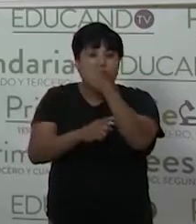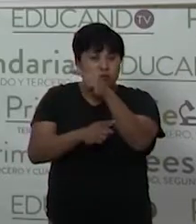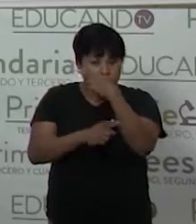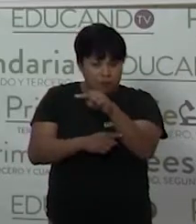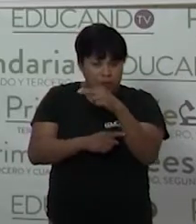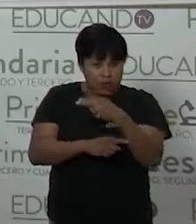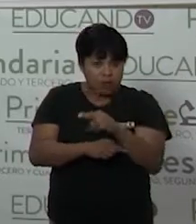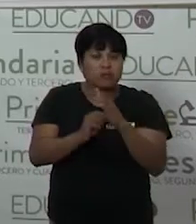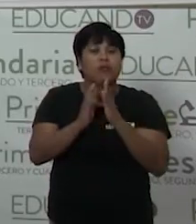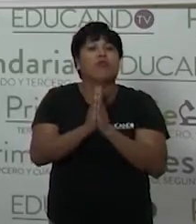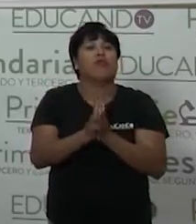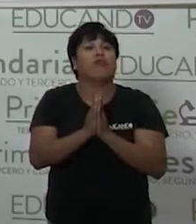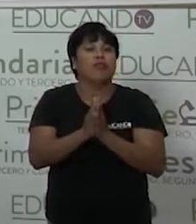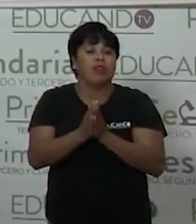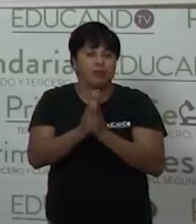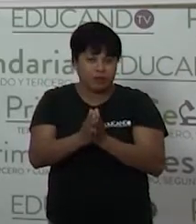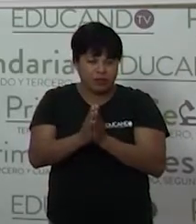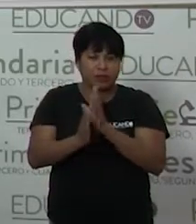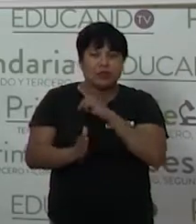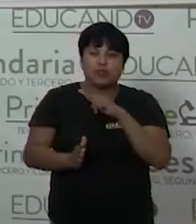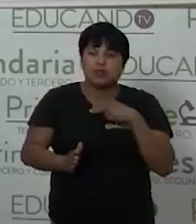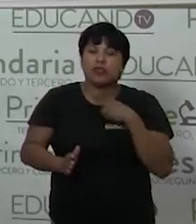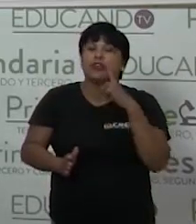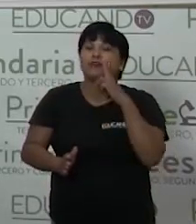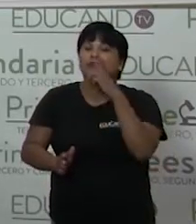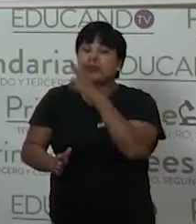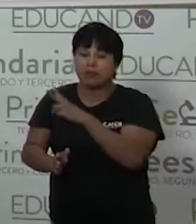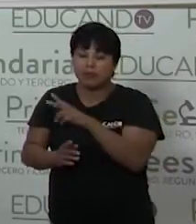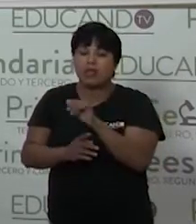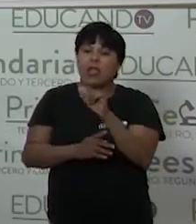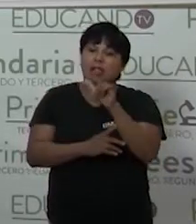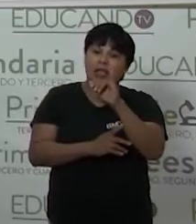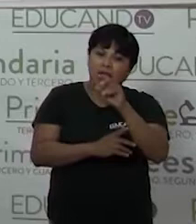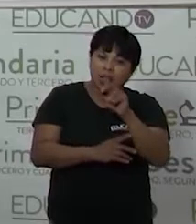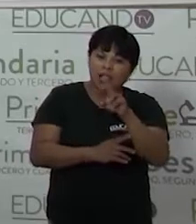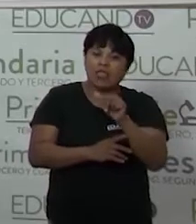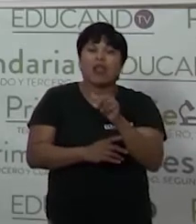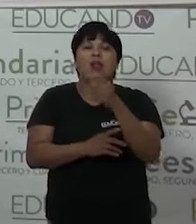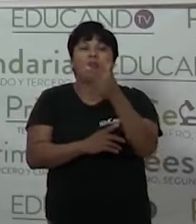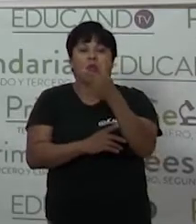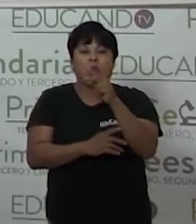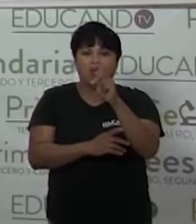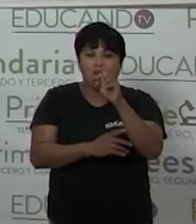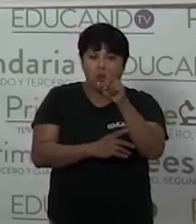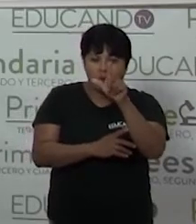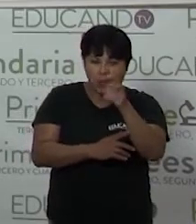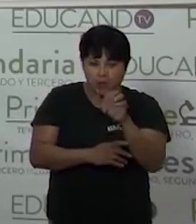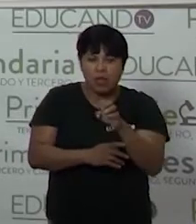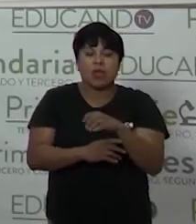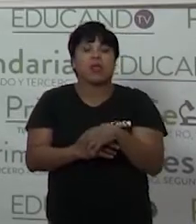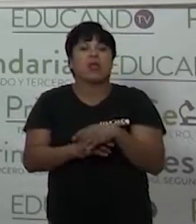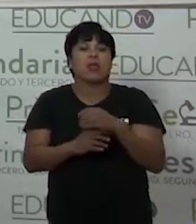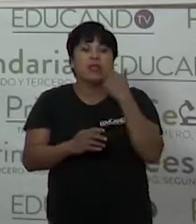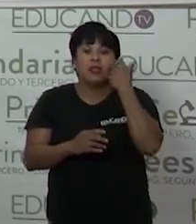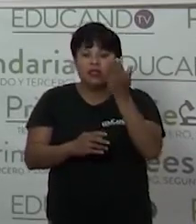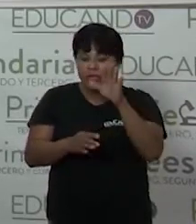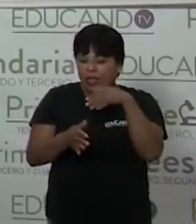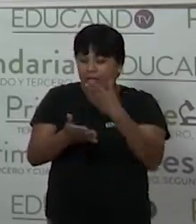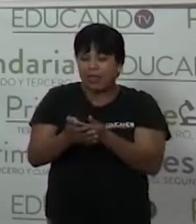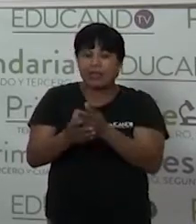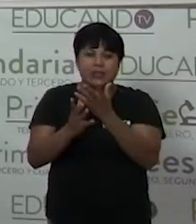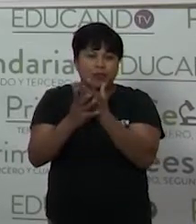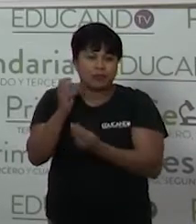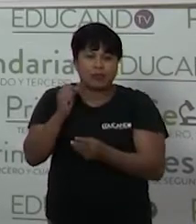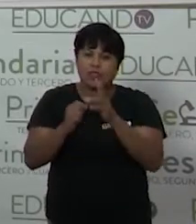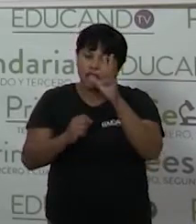por favor que vemos aquí alejandra guadalupe guadalupe se nos quiere jugar a ver